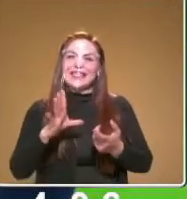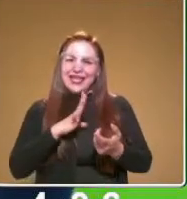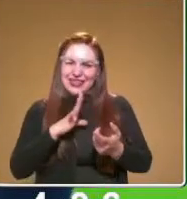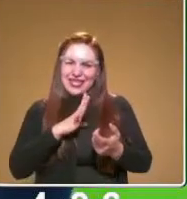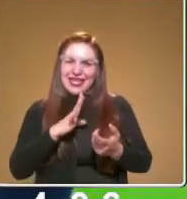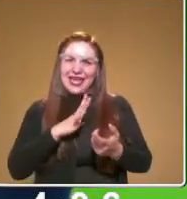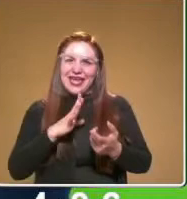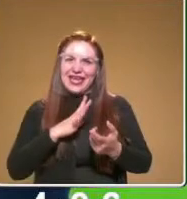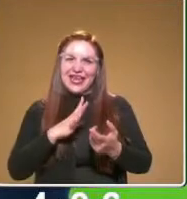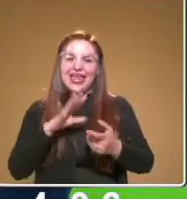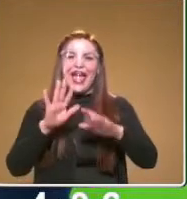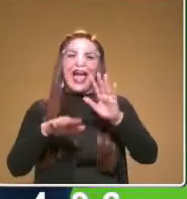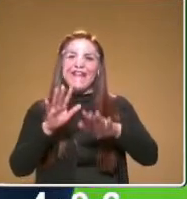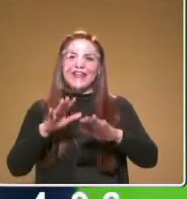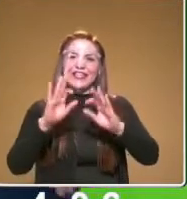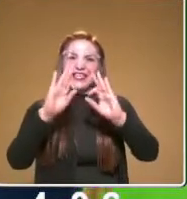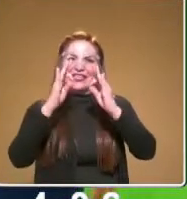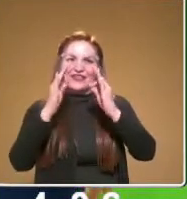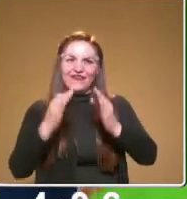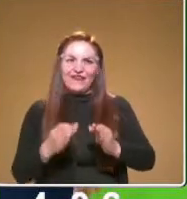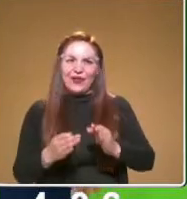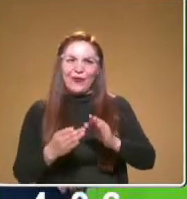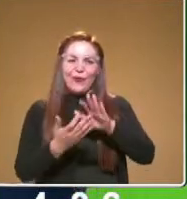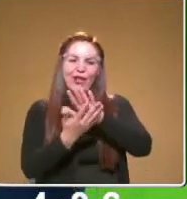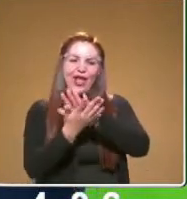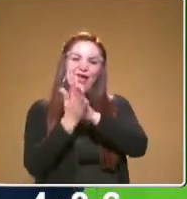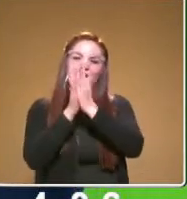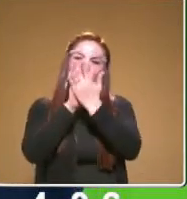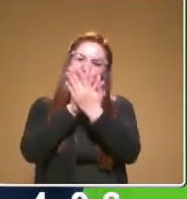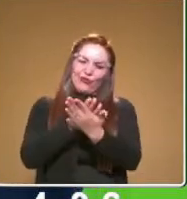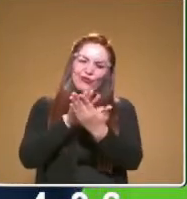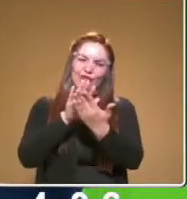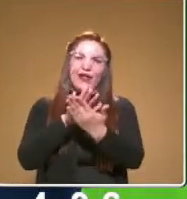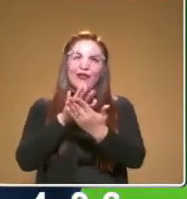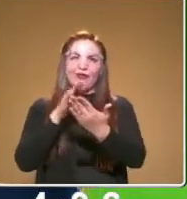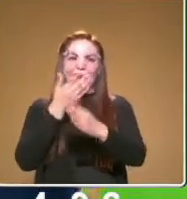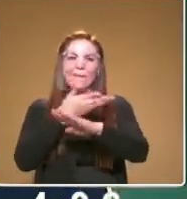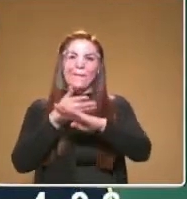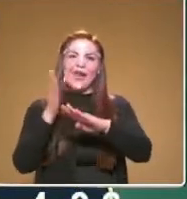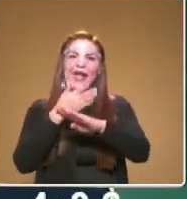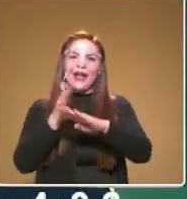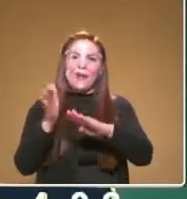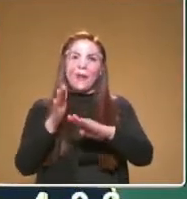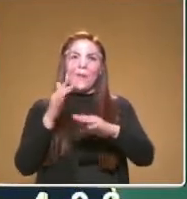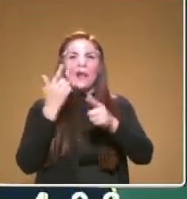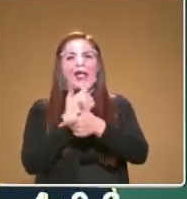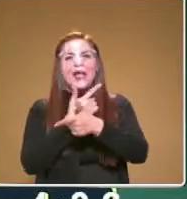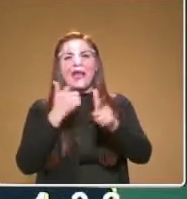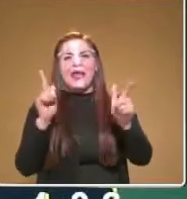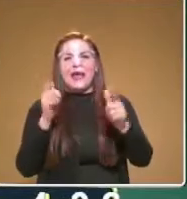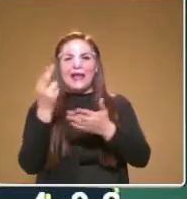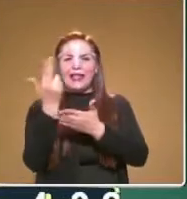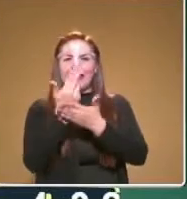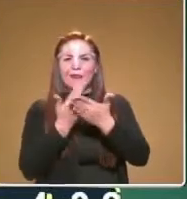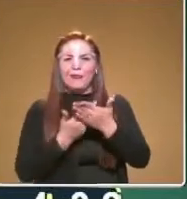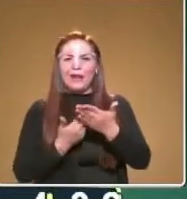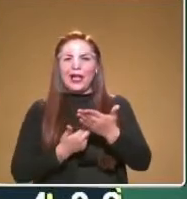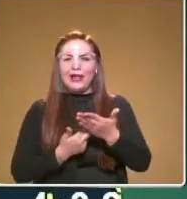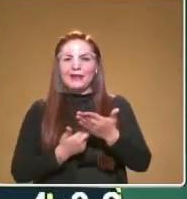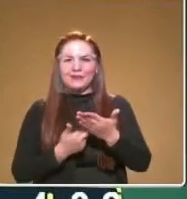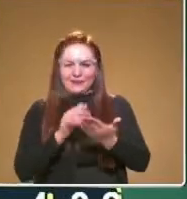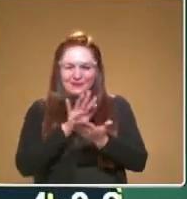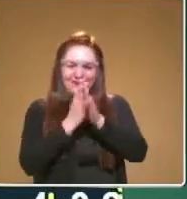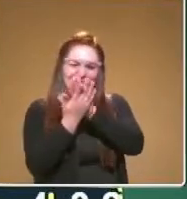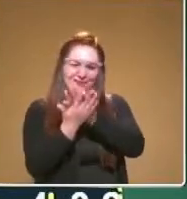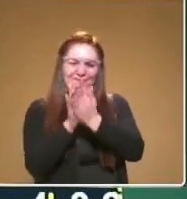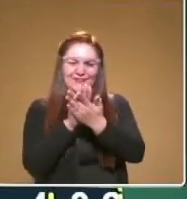un lado la figura de diferentes objetos y del otro lado el espacio en blanco para que tú... Para pues, que tú te pongas a dibujarlo nuevamente, a ver qué